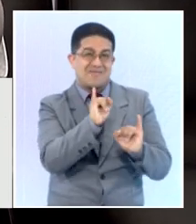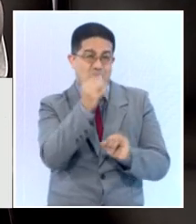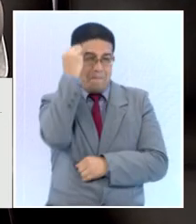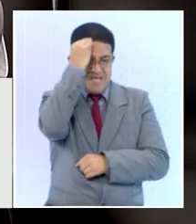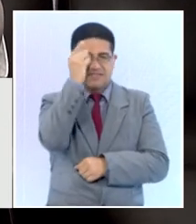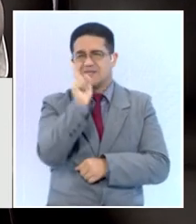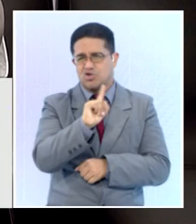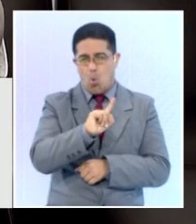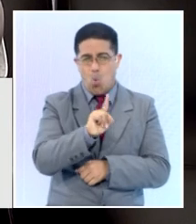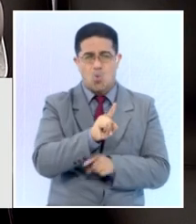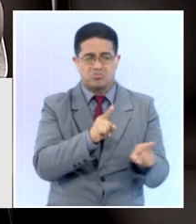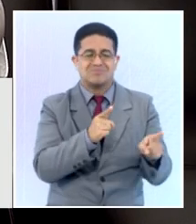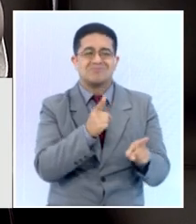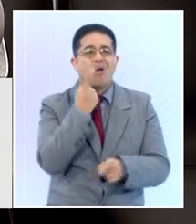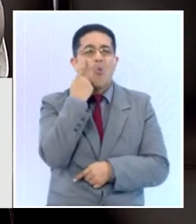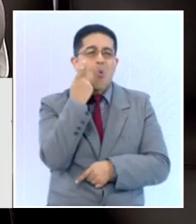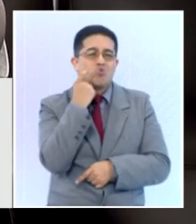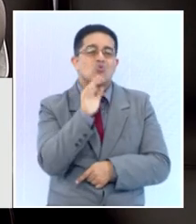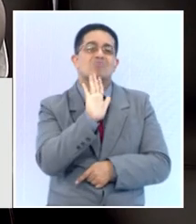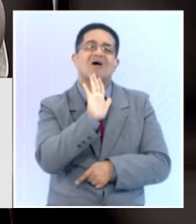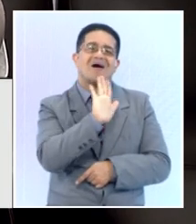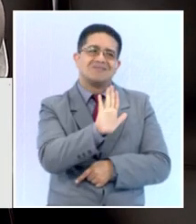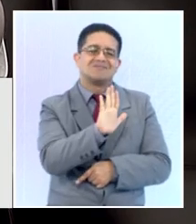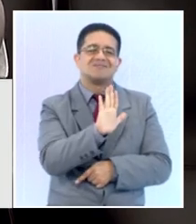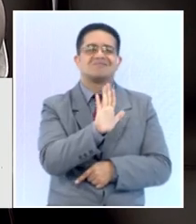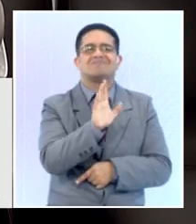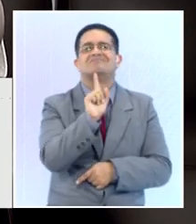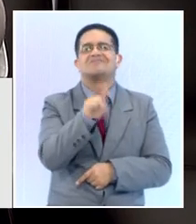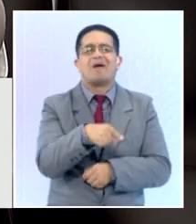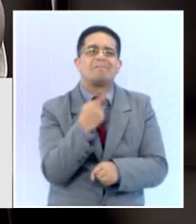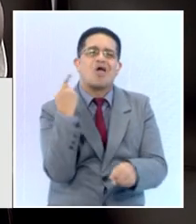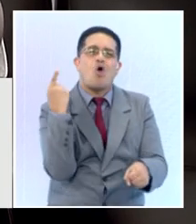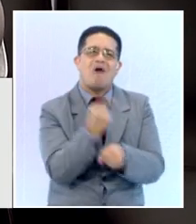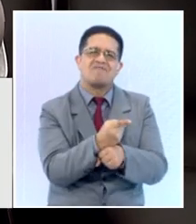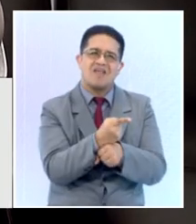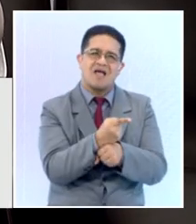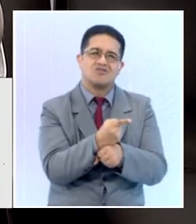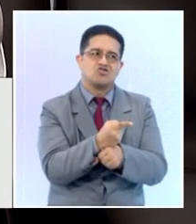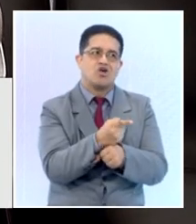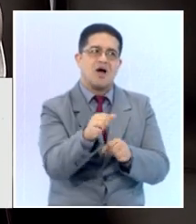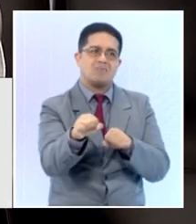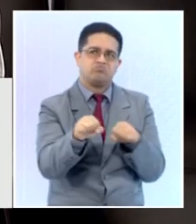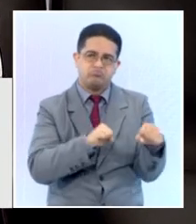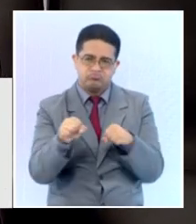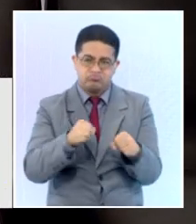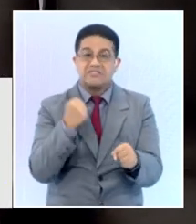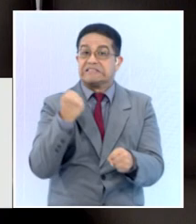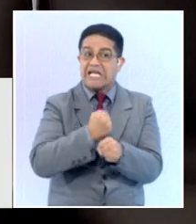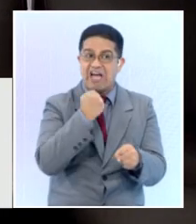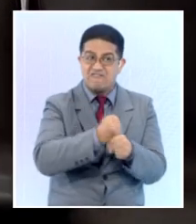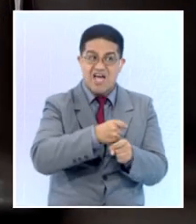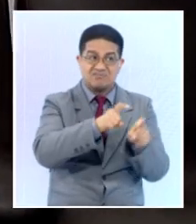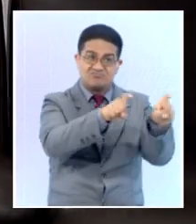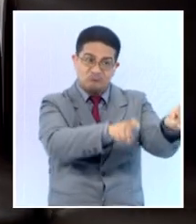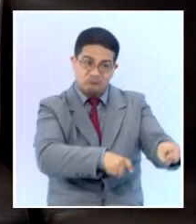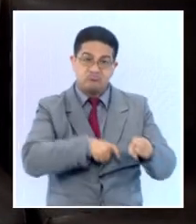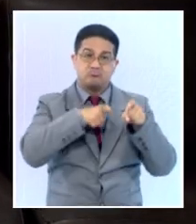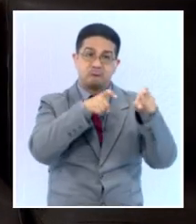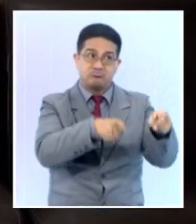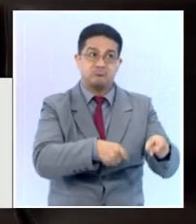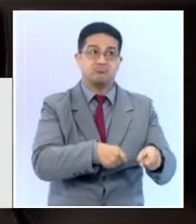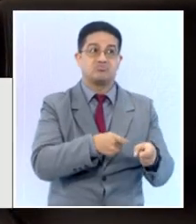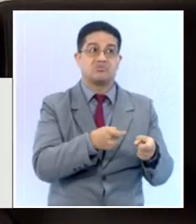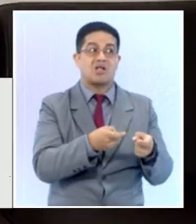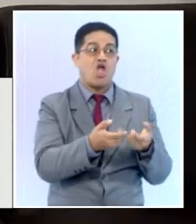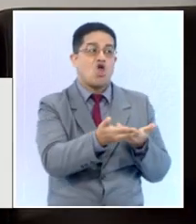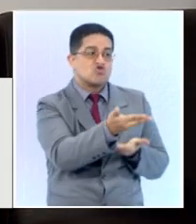muchos de ellos están obligados a moverse a tener actividad agrícola a convivir unos